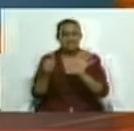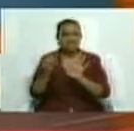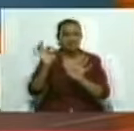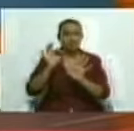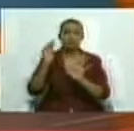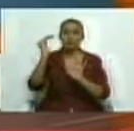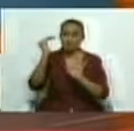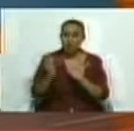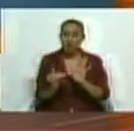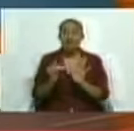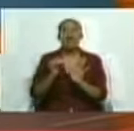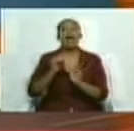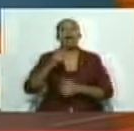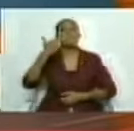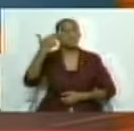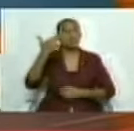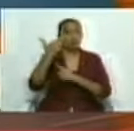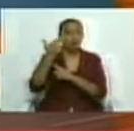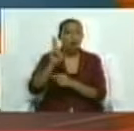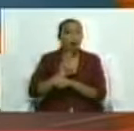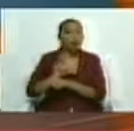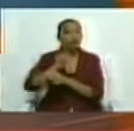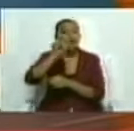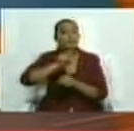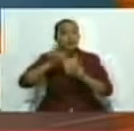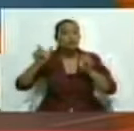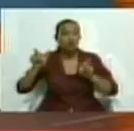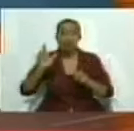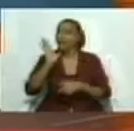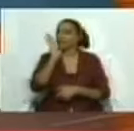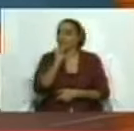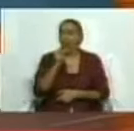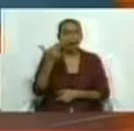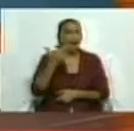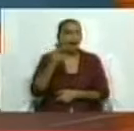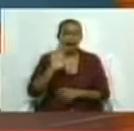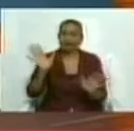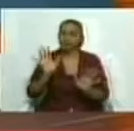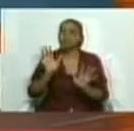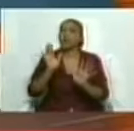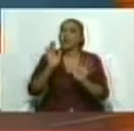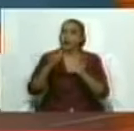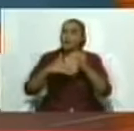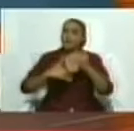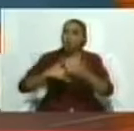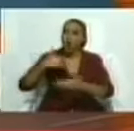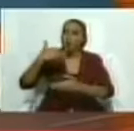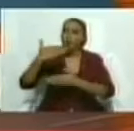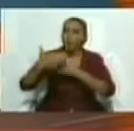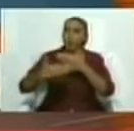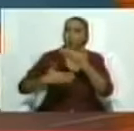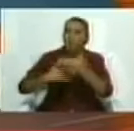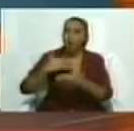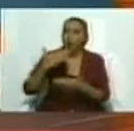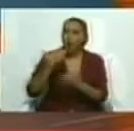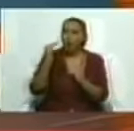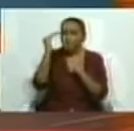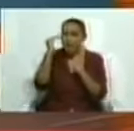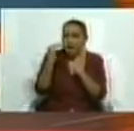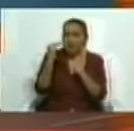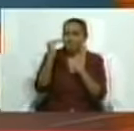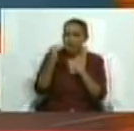ilícito de armas de fuego ha disminuido un 74 por todos debiéramos estar de manera